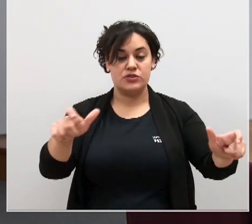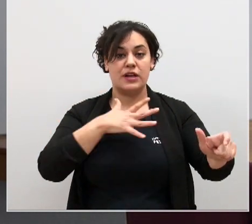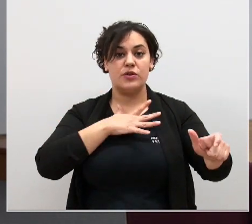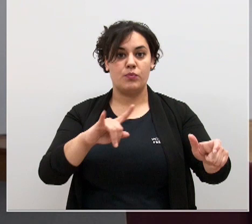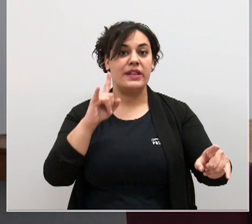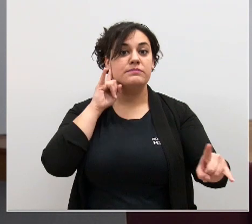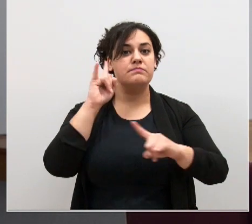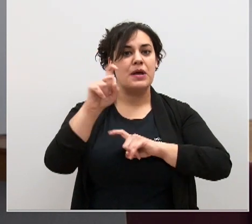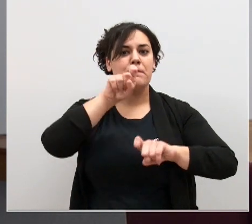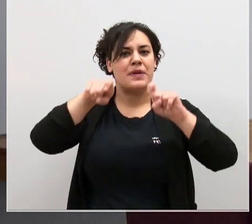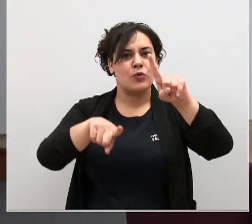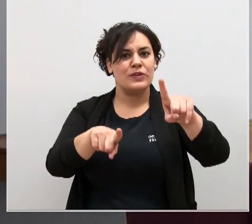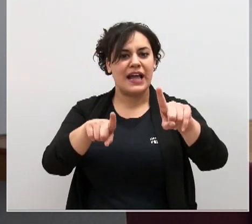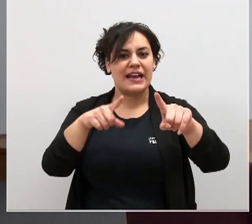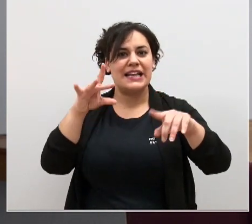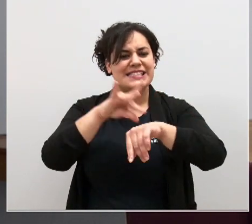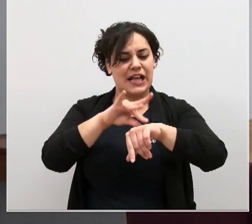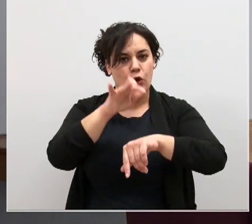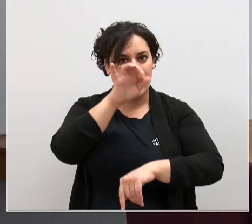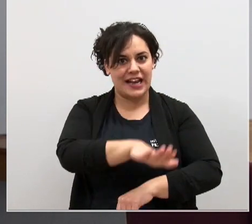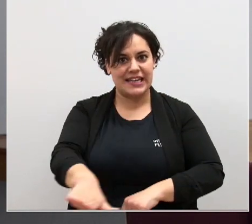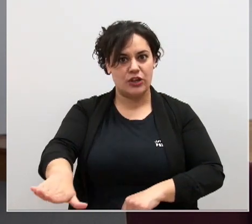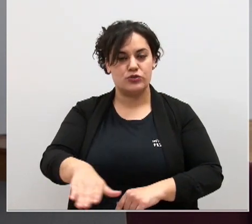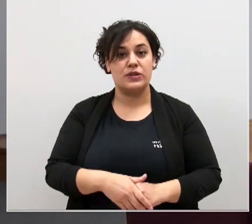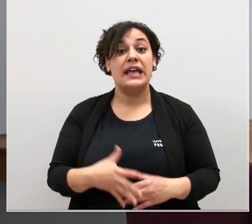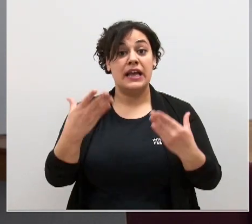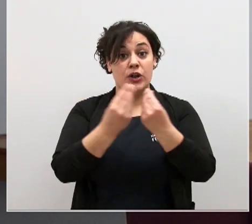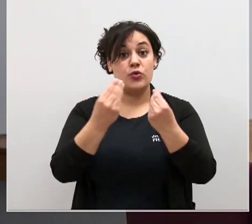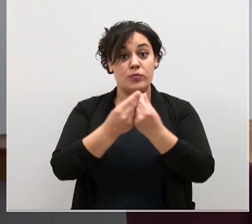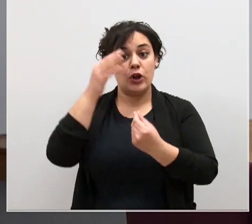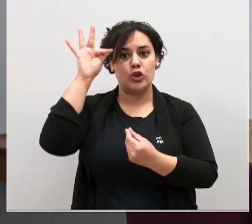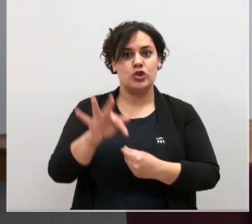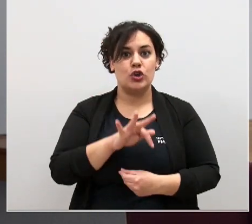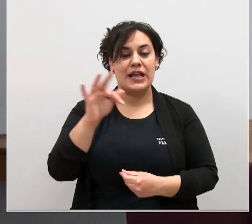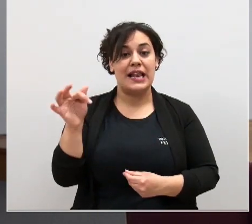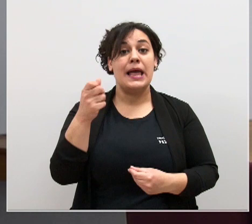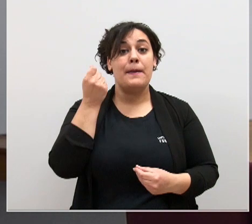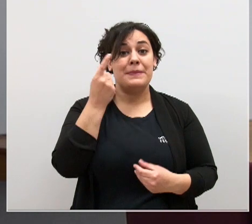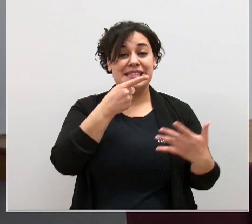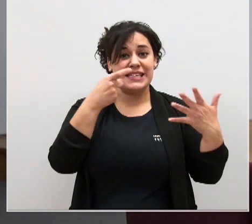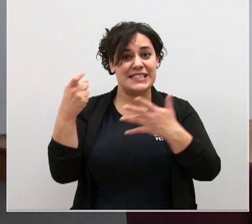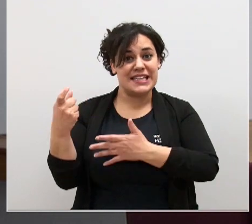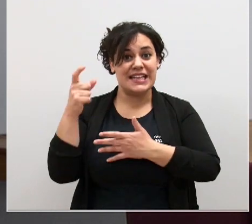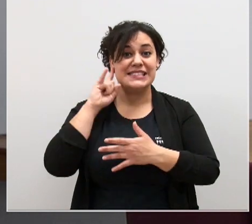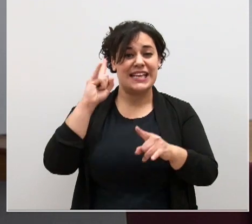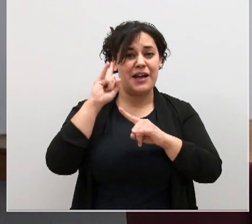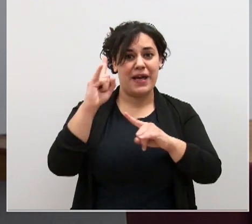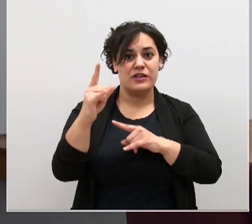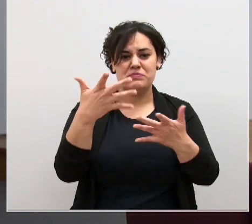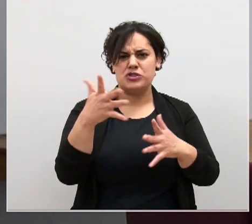consultas pediátricas. Desde su puesta en funcionamiento, este teléfono ha recibido más de 3.600 llamadas, con una media diaria